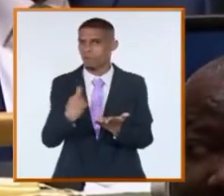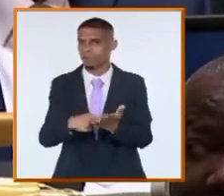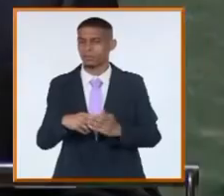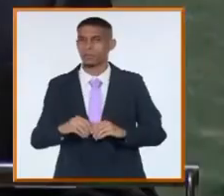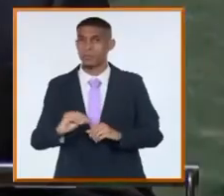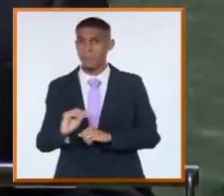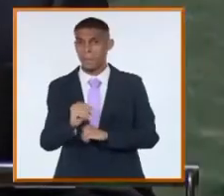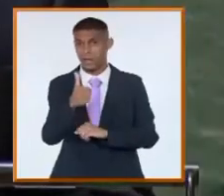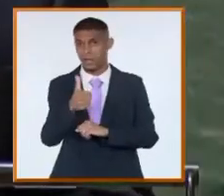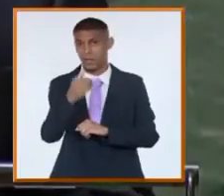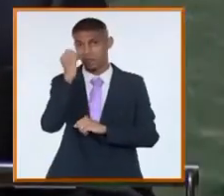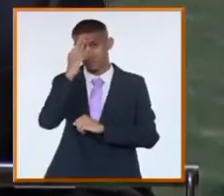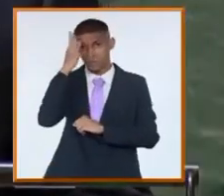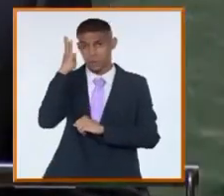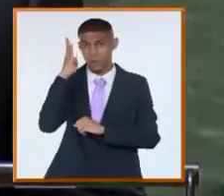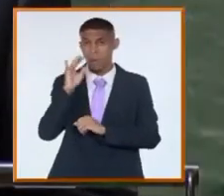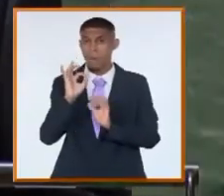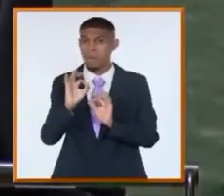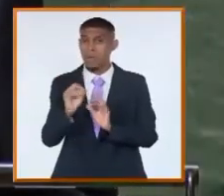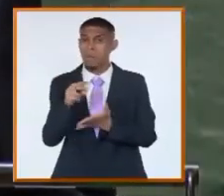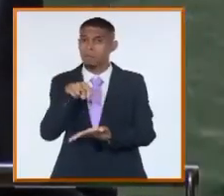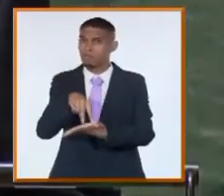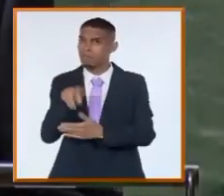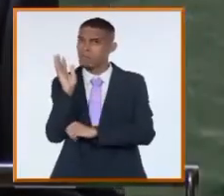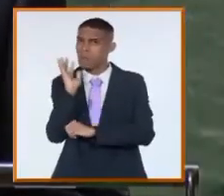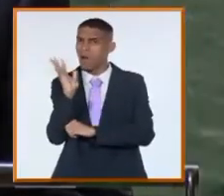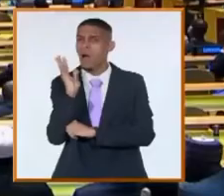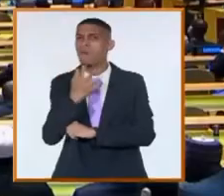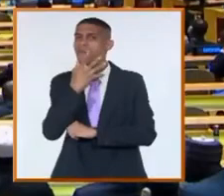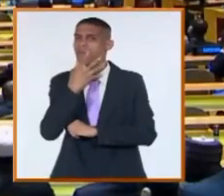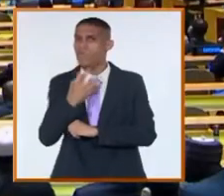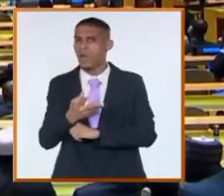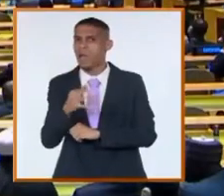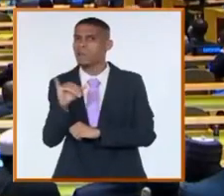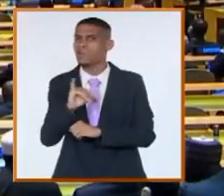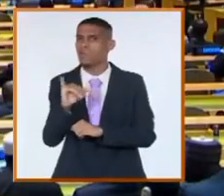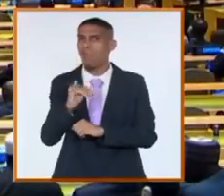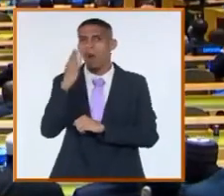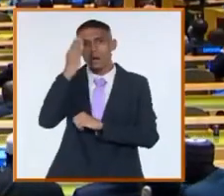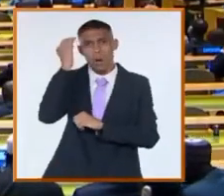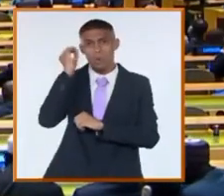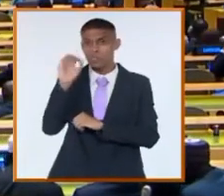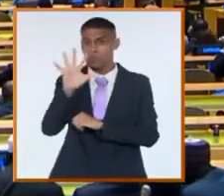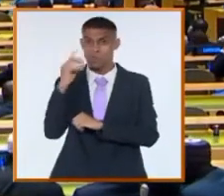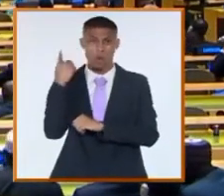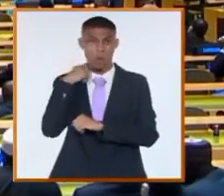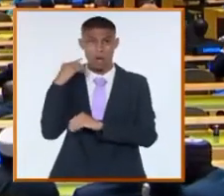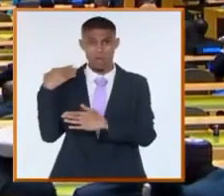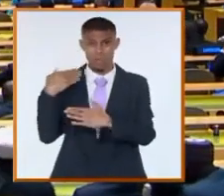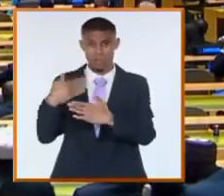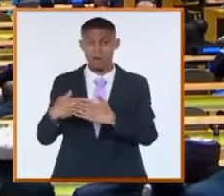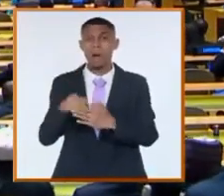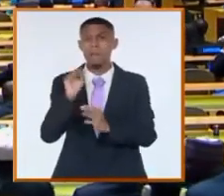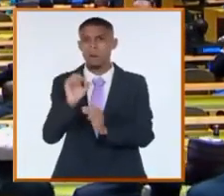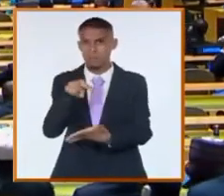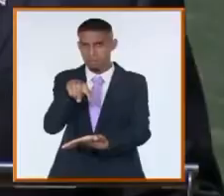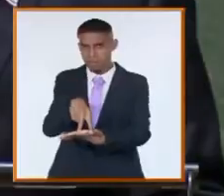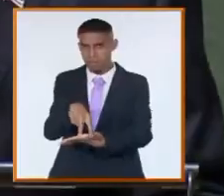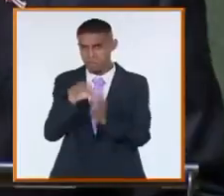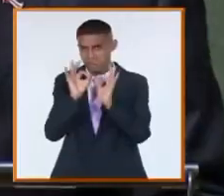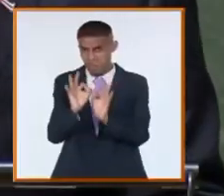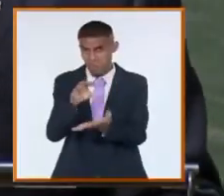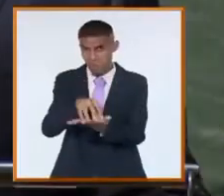presidente de la república como lo hicieran sus predecesores Fidel y Raúl Castro y el mismo hace cinco años denunció en esta Tribuna internacional